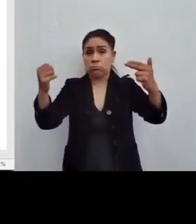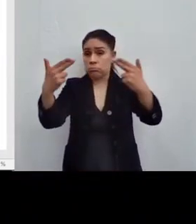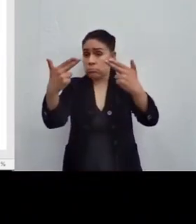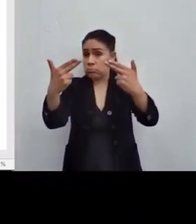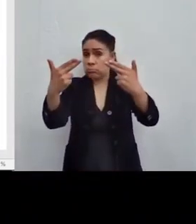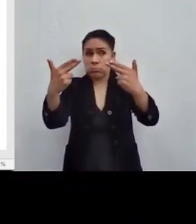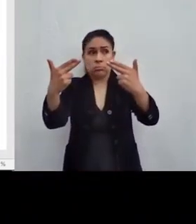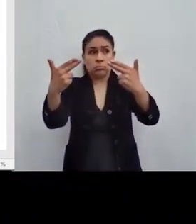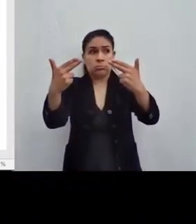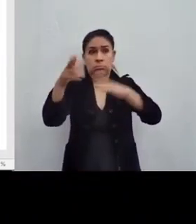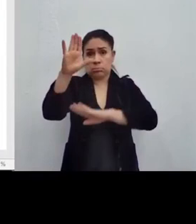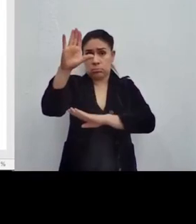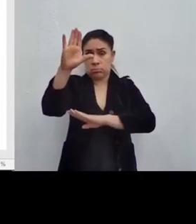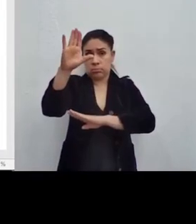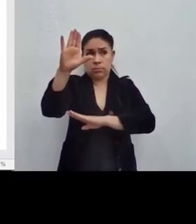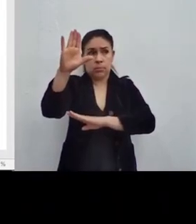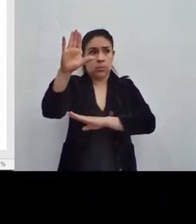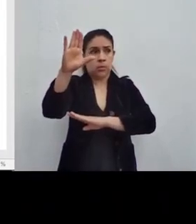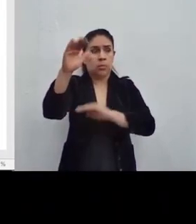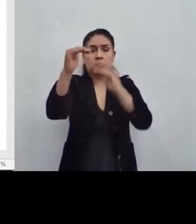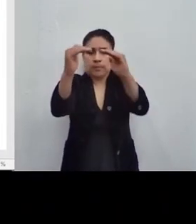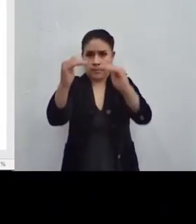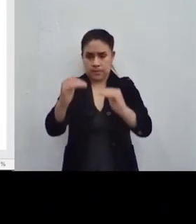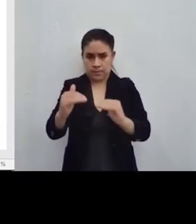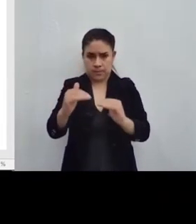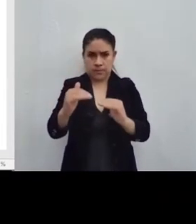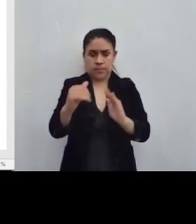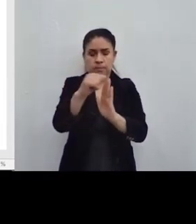Continuamos el artículo octavo.